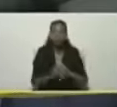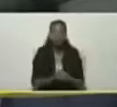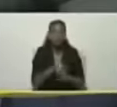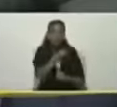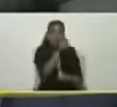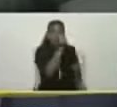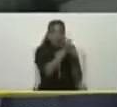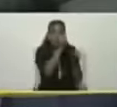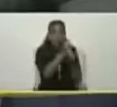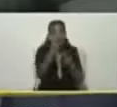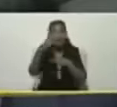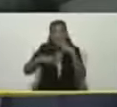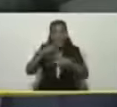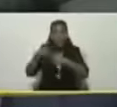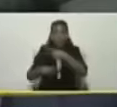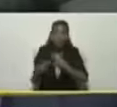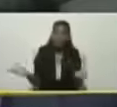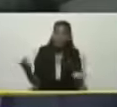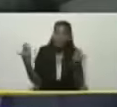el trabajo, la producción.